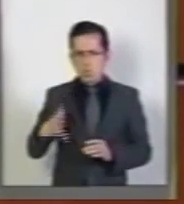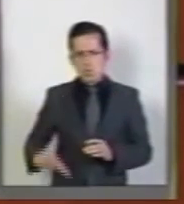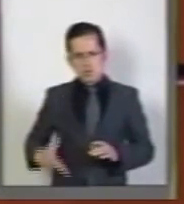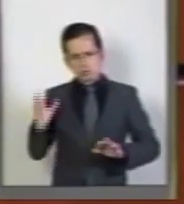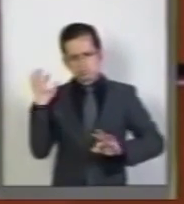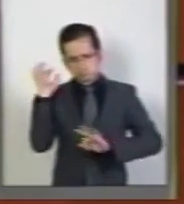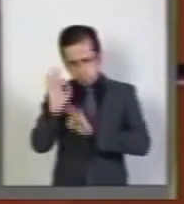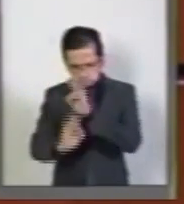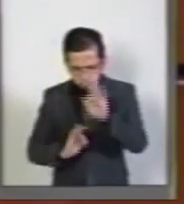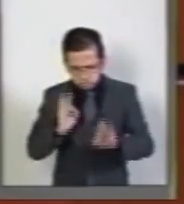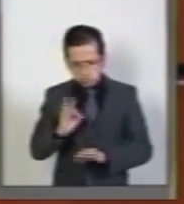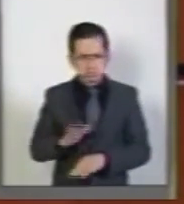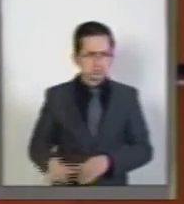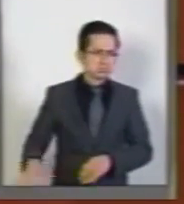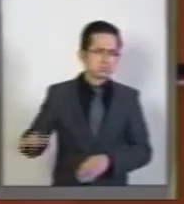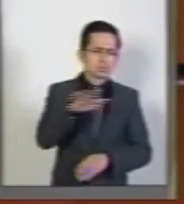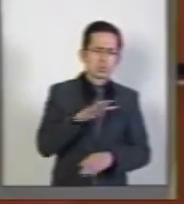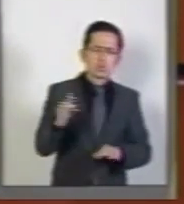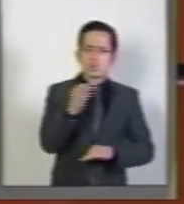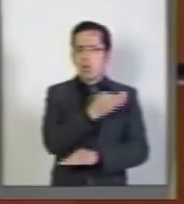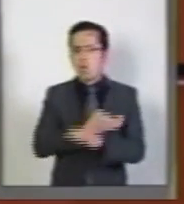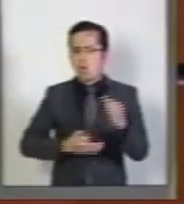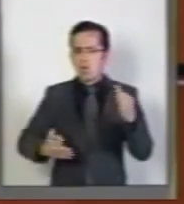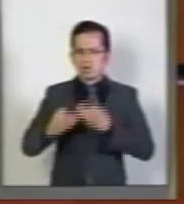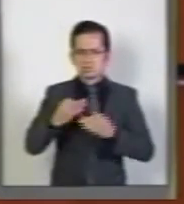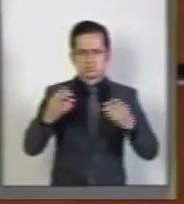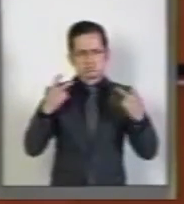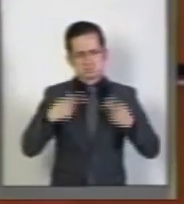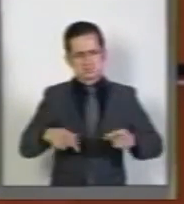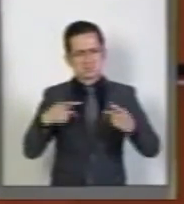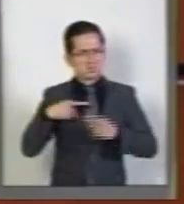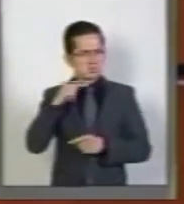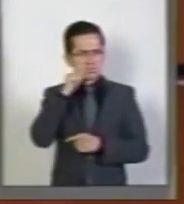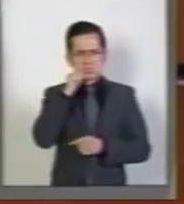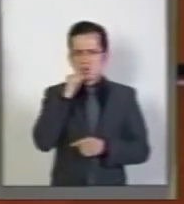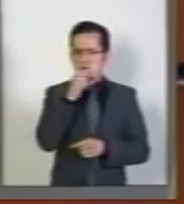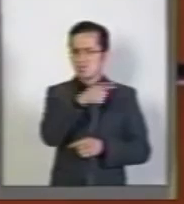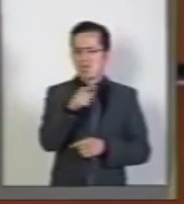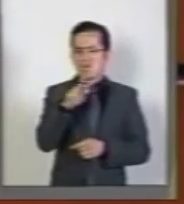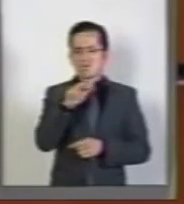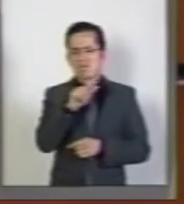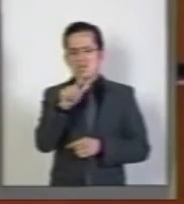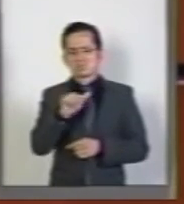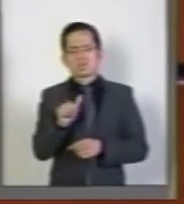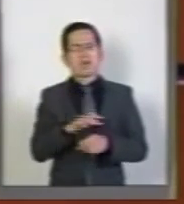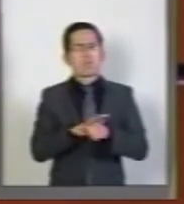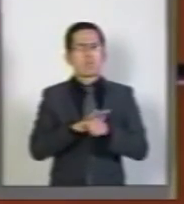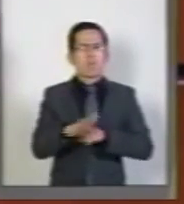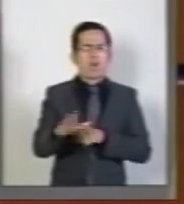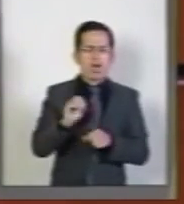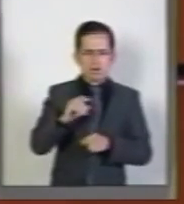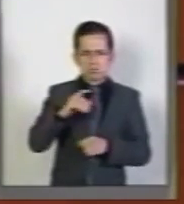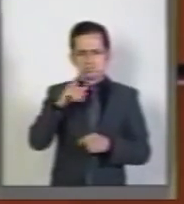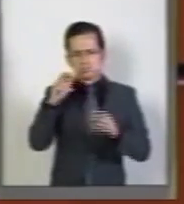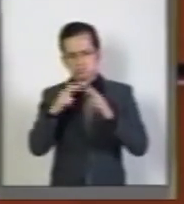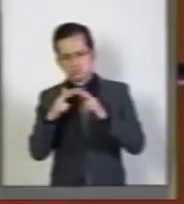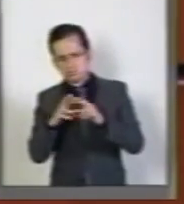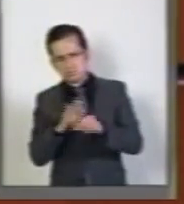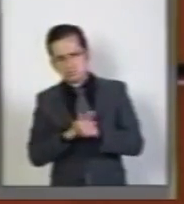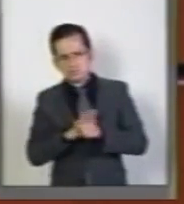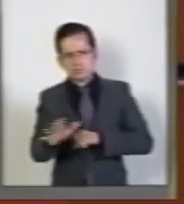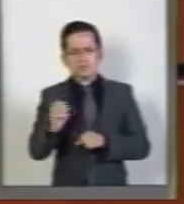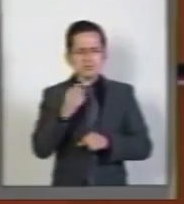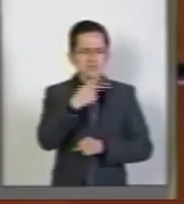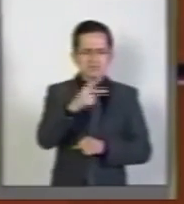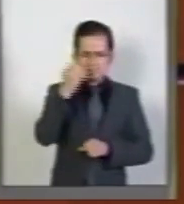los sectores sociales, sin distingo alguno por razones de raza, credo, ideología o posición económica o